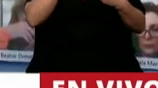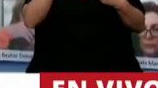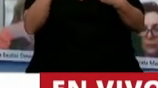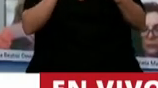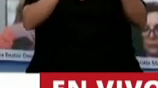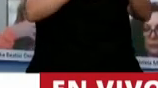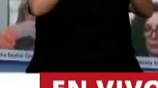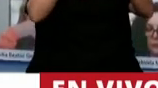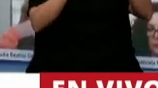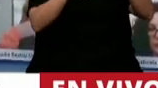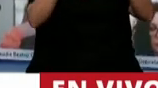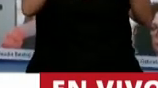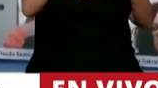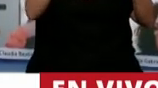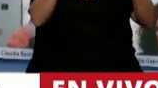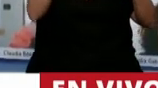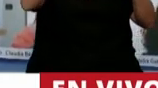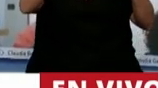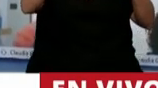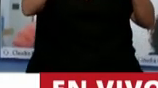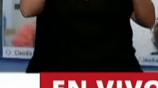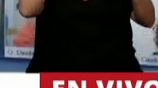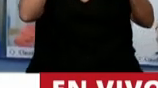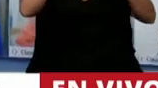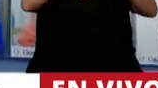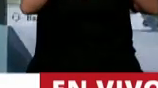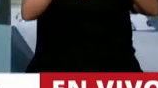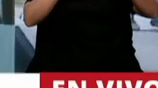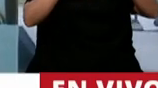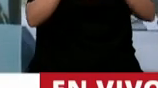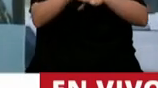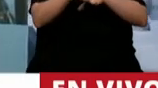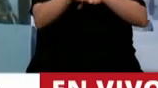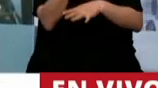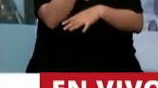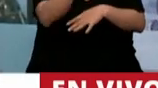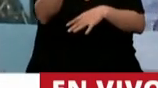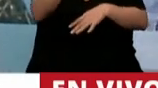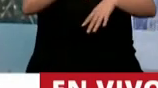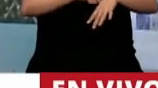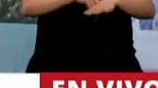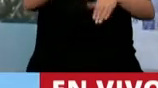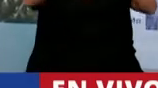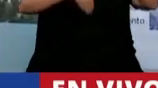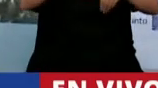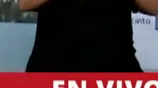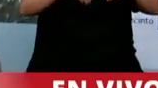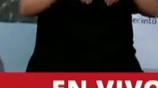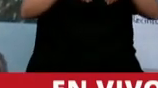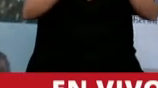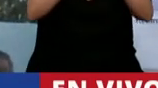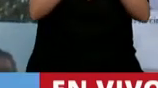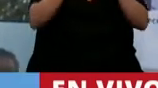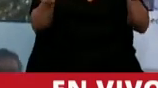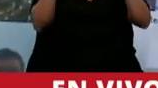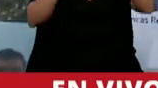Diputada Alma Zapag. Se los considera ausentes a la hora de votar. Se cierra